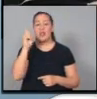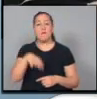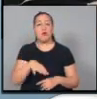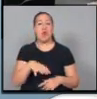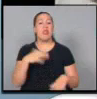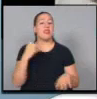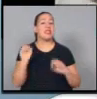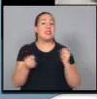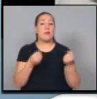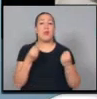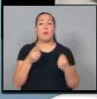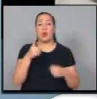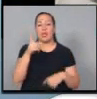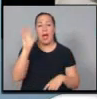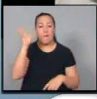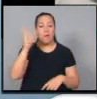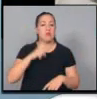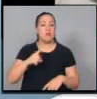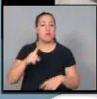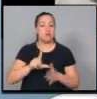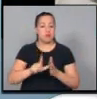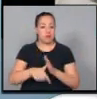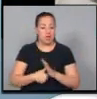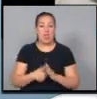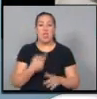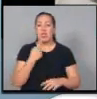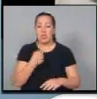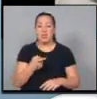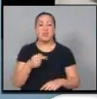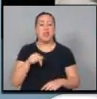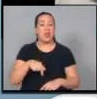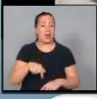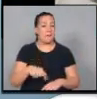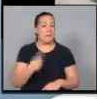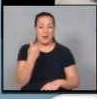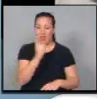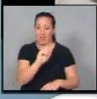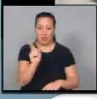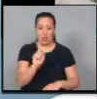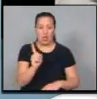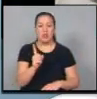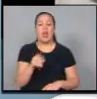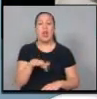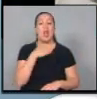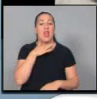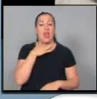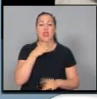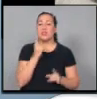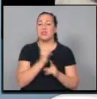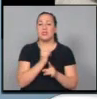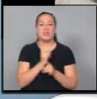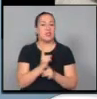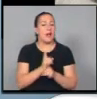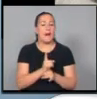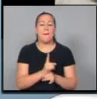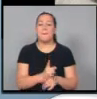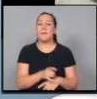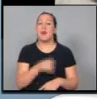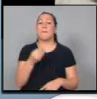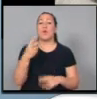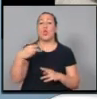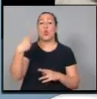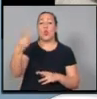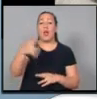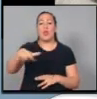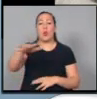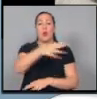llegaba. Pero lo que dicen ellos es que no es la primera vez, que aquí los delincuentes pasan por esta calle todo el tiempo. ¿Por qué? Porque a dos cuadras hay un